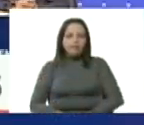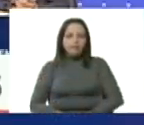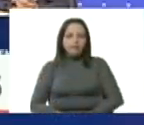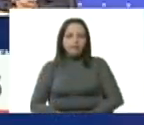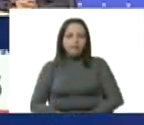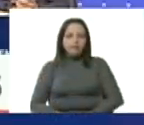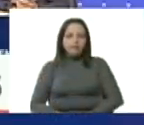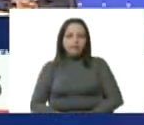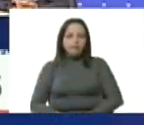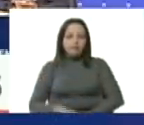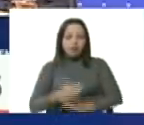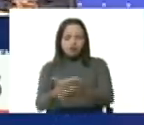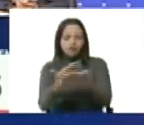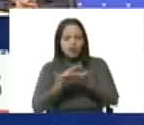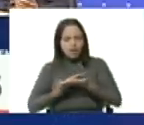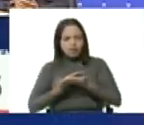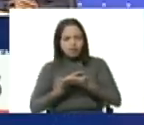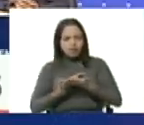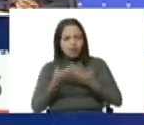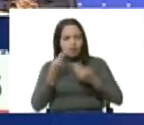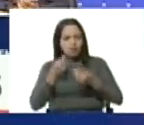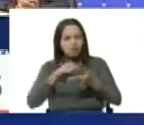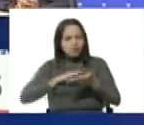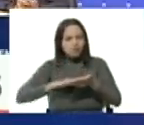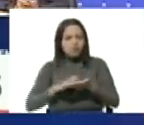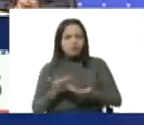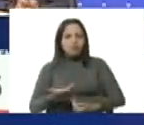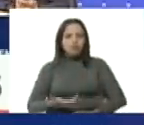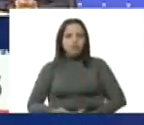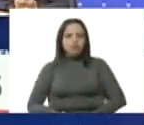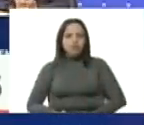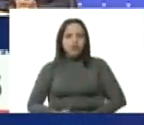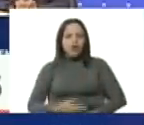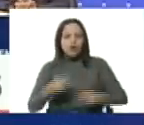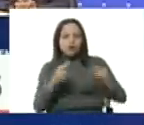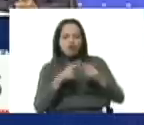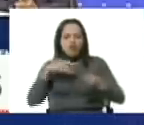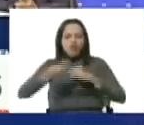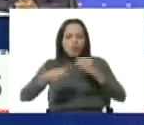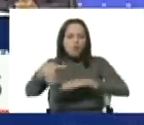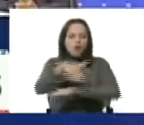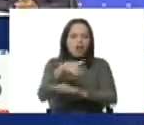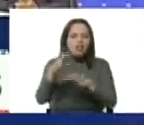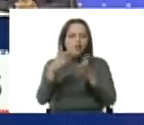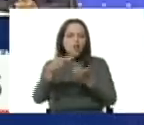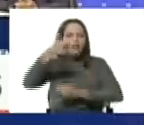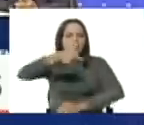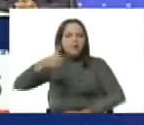Eso te da un resultado, la cartografía por calle, por barrio,